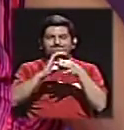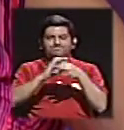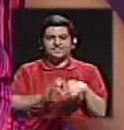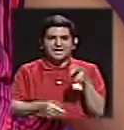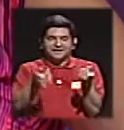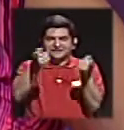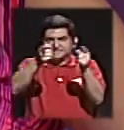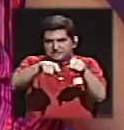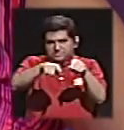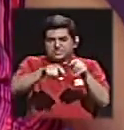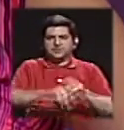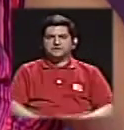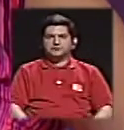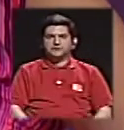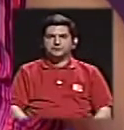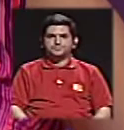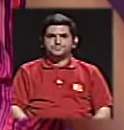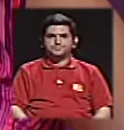son